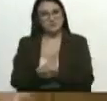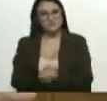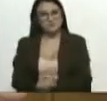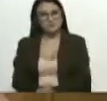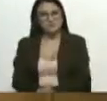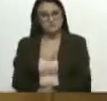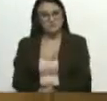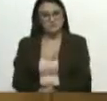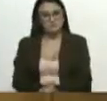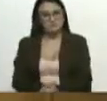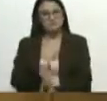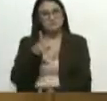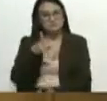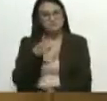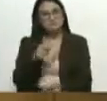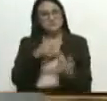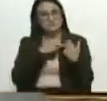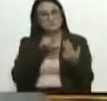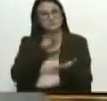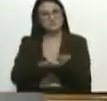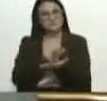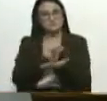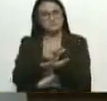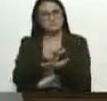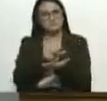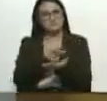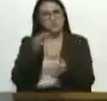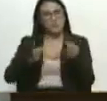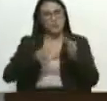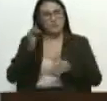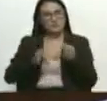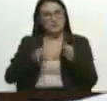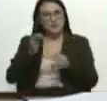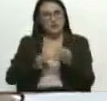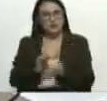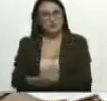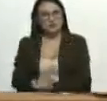debidamente acreditado bajo una orden judicial